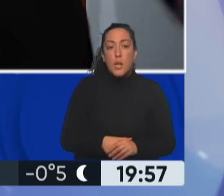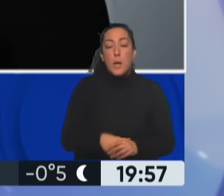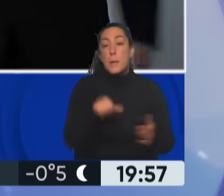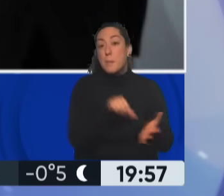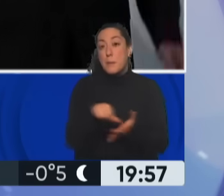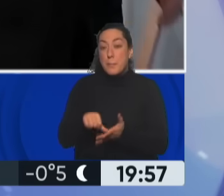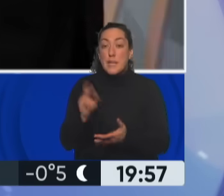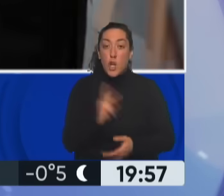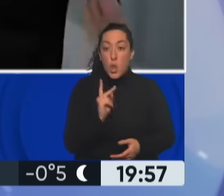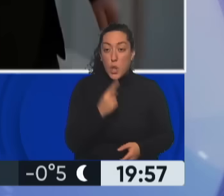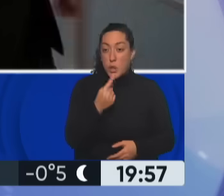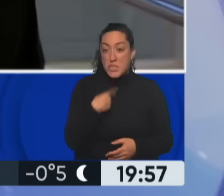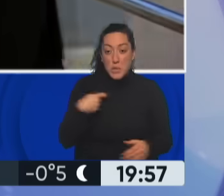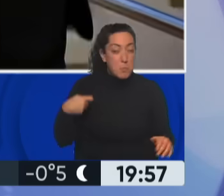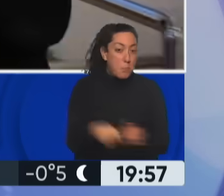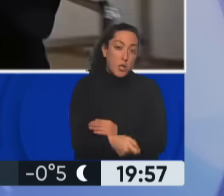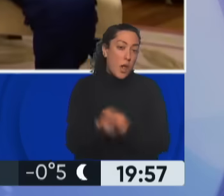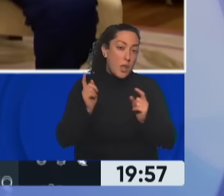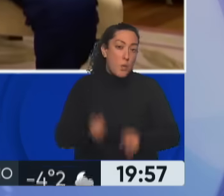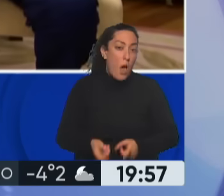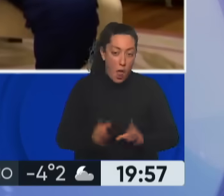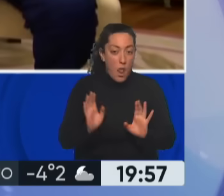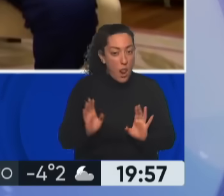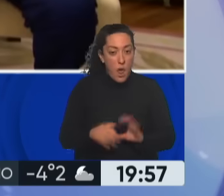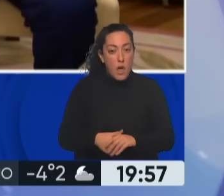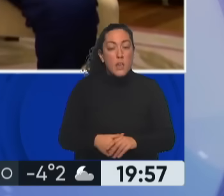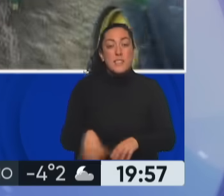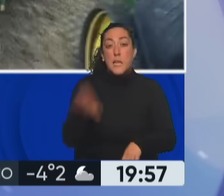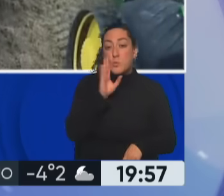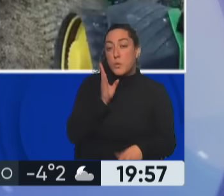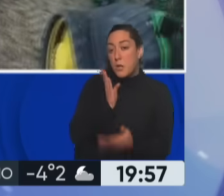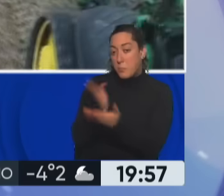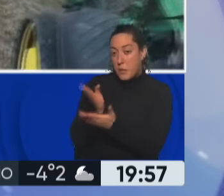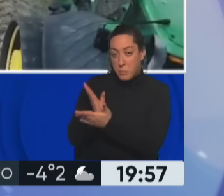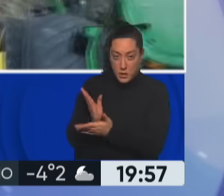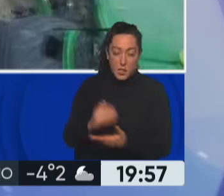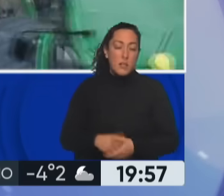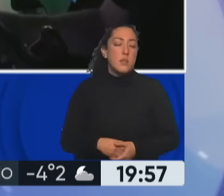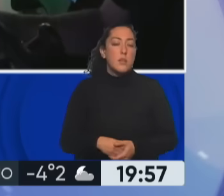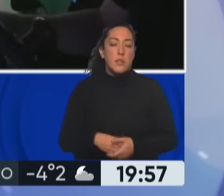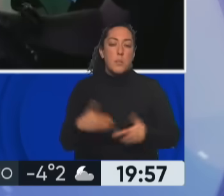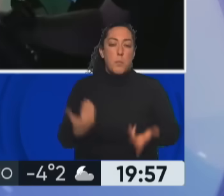no van a dejar de importar petróleo a Rusia, que es el pedido de Estados Unidos. Y en ese contexto habló en